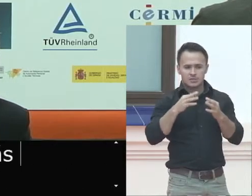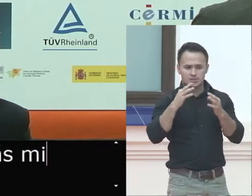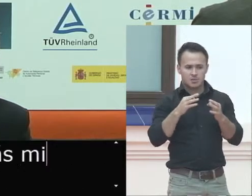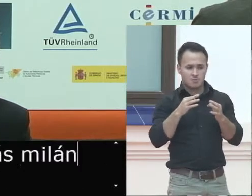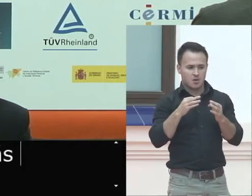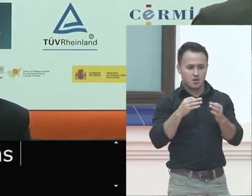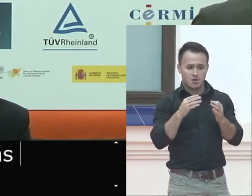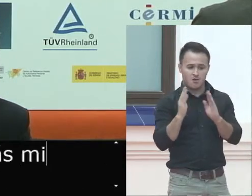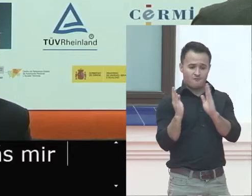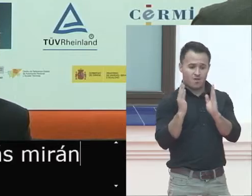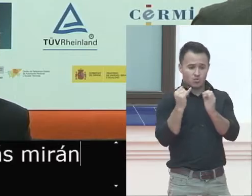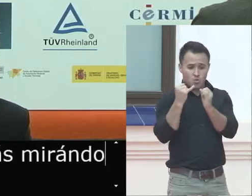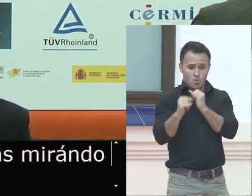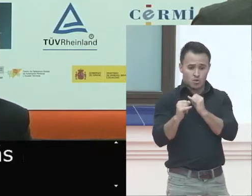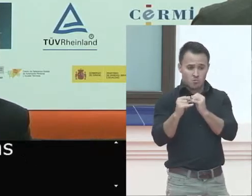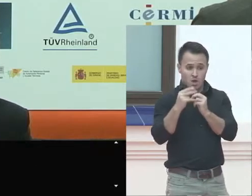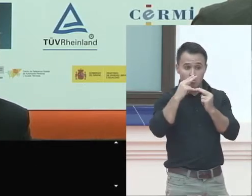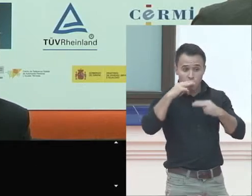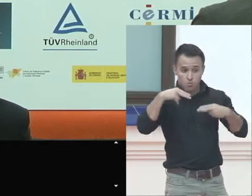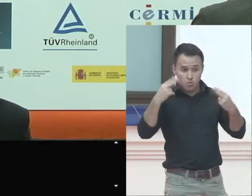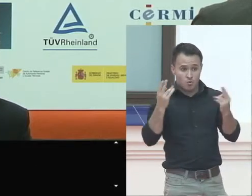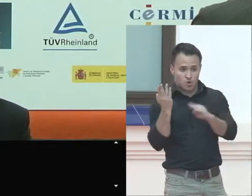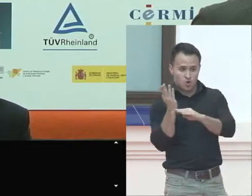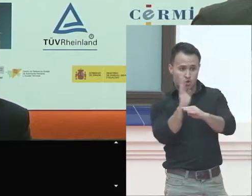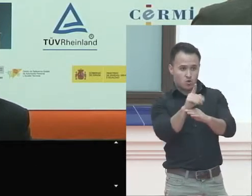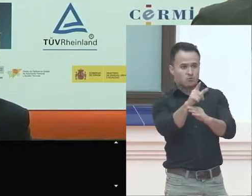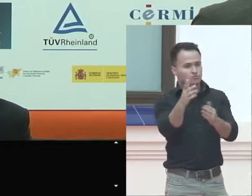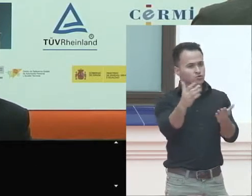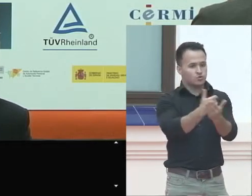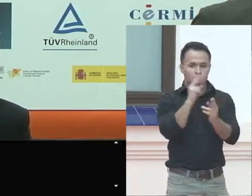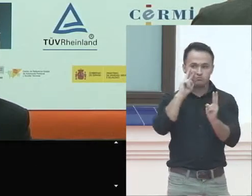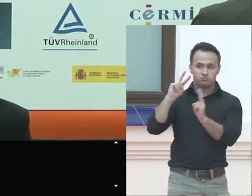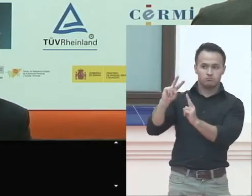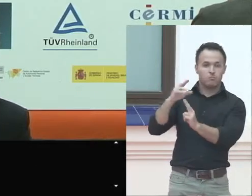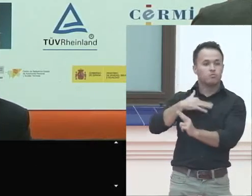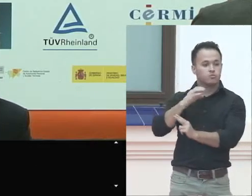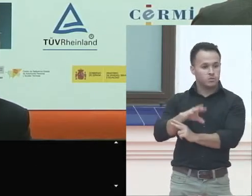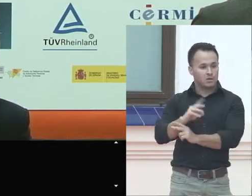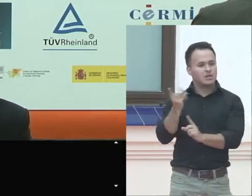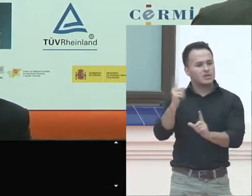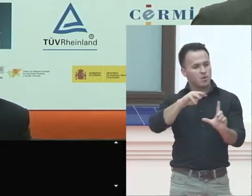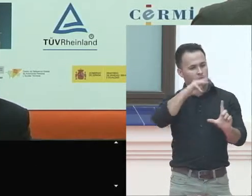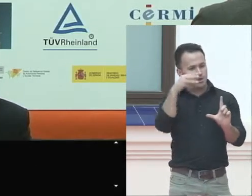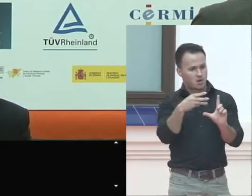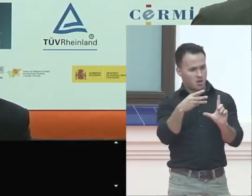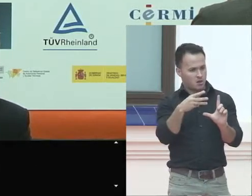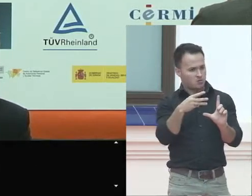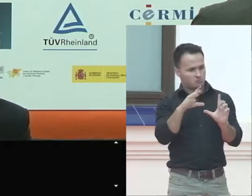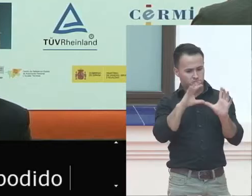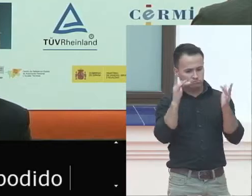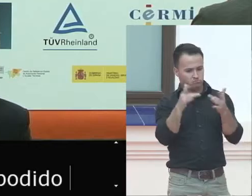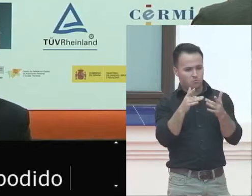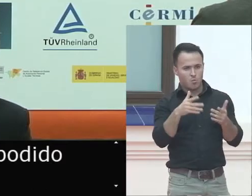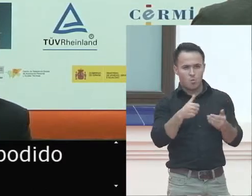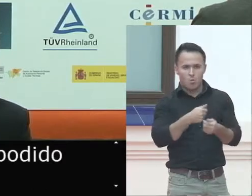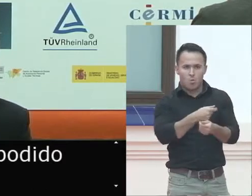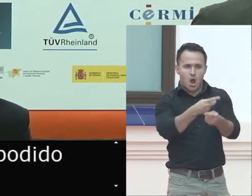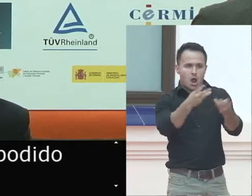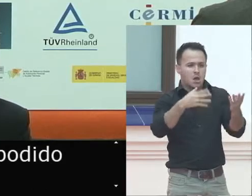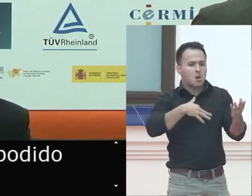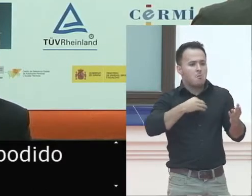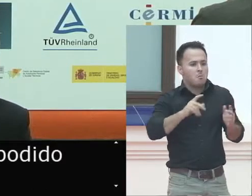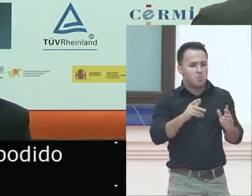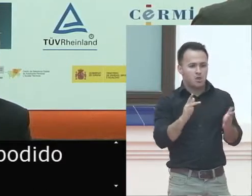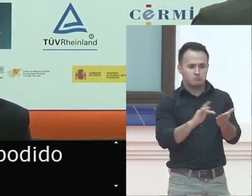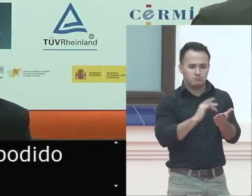en la última fase, en la información pública, pero desde hace poco se pueden consultar incluso en la red online. Cualquiera puede